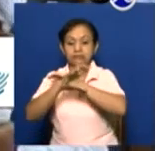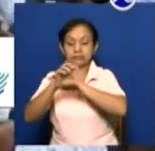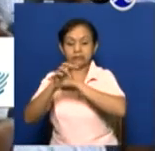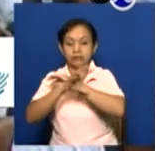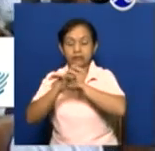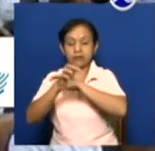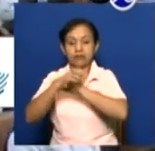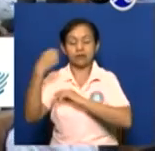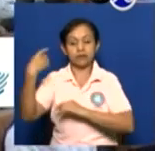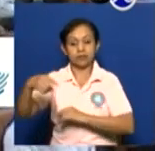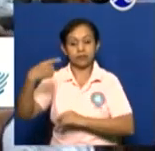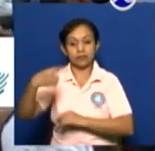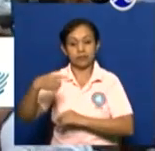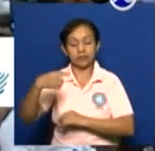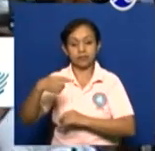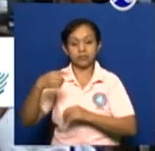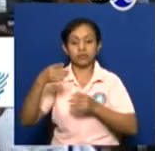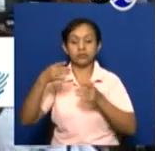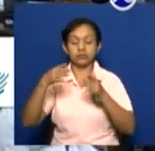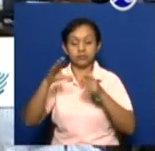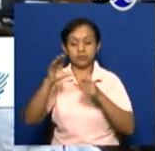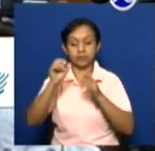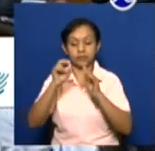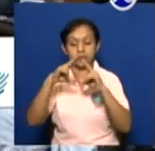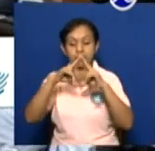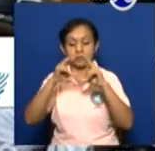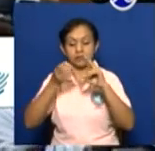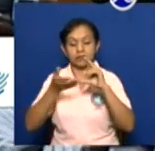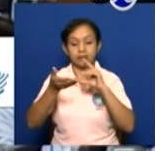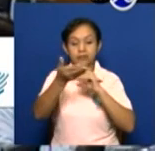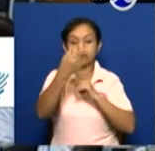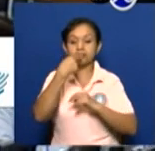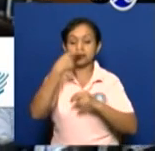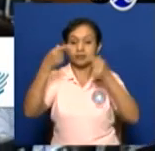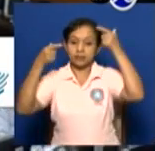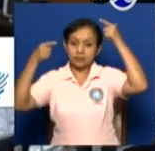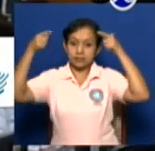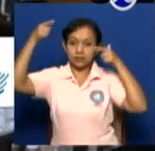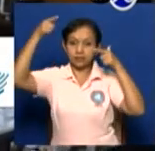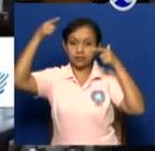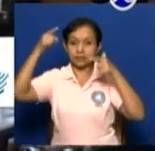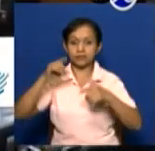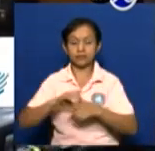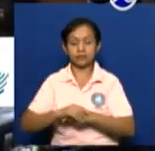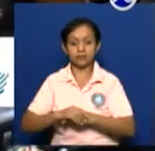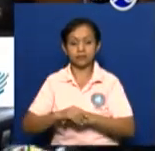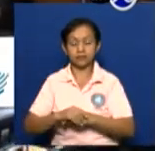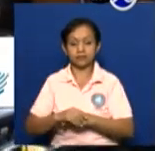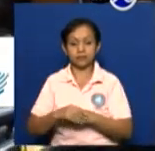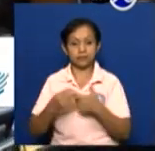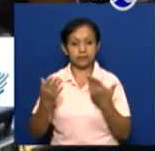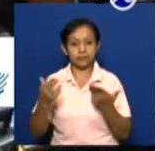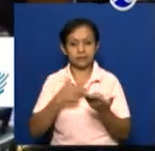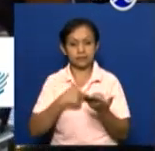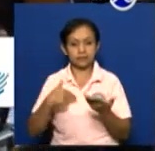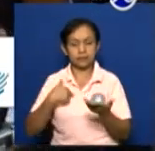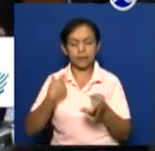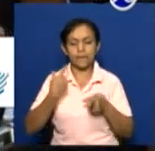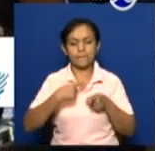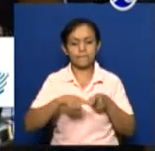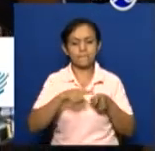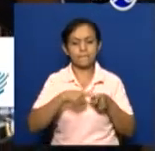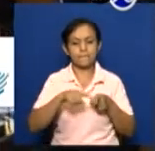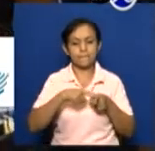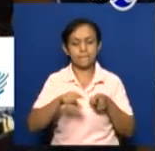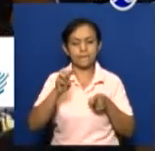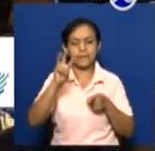nuestros derechos sobre el canal, declaraba Sandino. Teóricamente, se nos pagaron